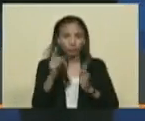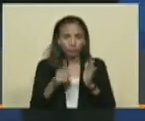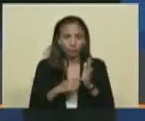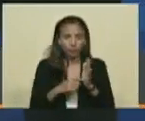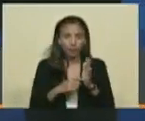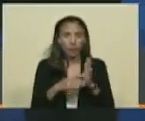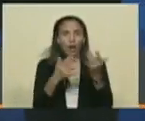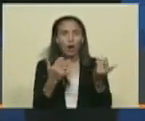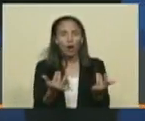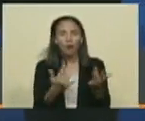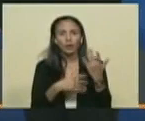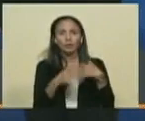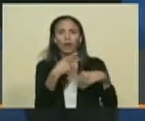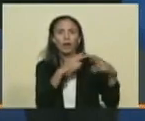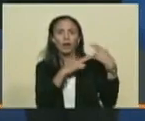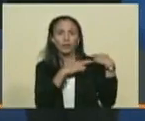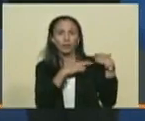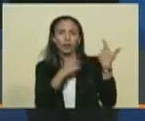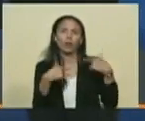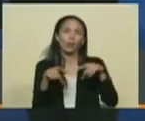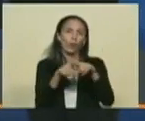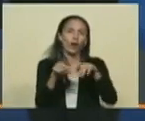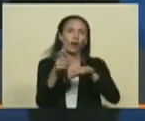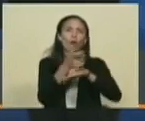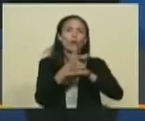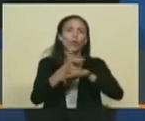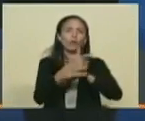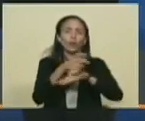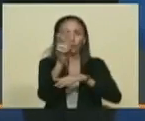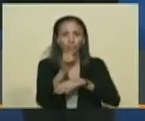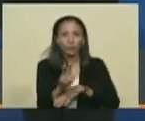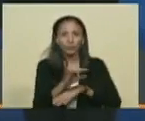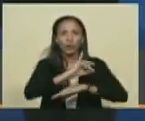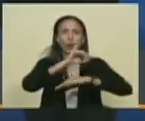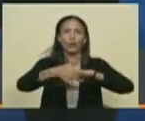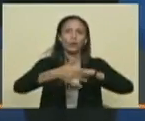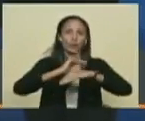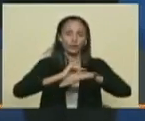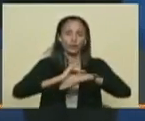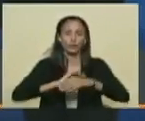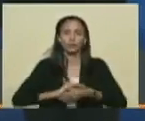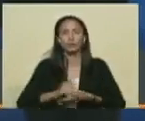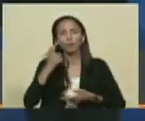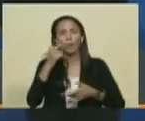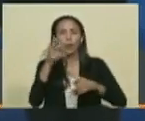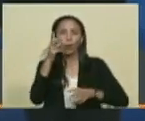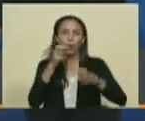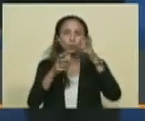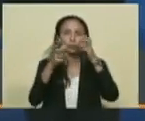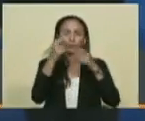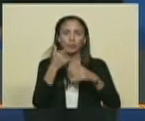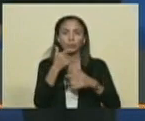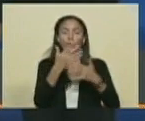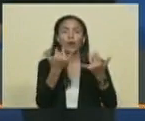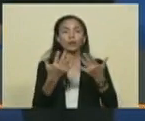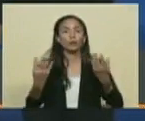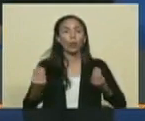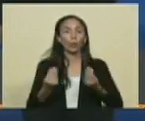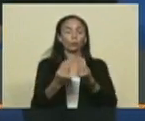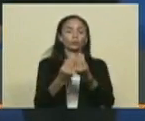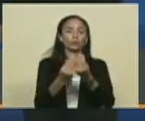al vocero del gobierno de la República Bolivariana de Venezuela, Jorge Rodríguez, quien está